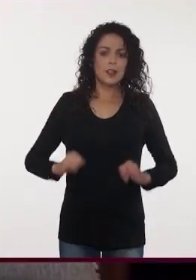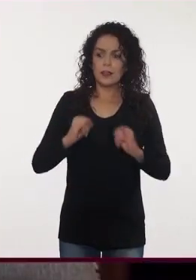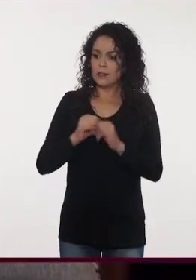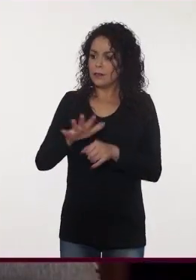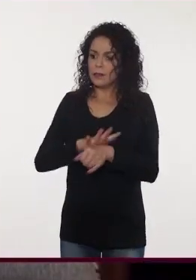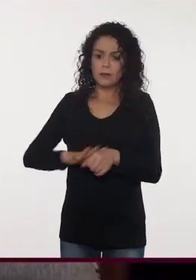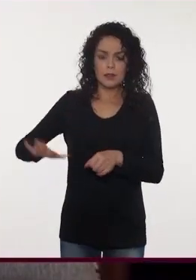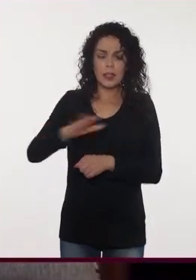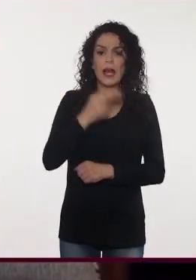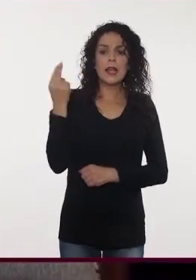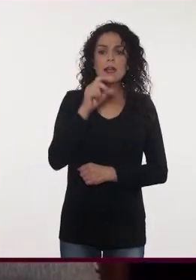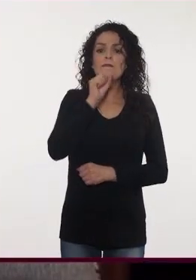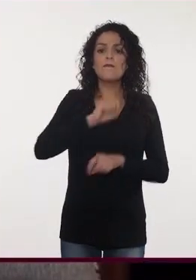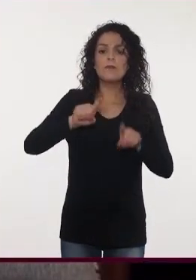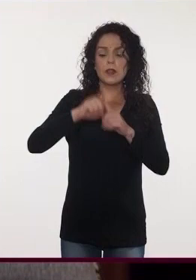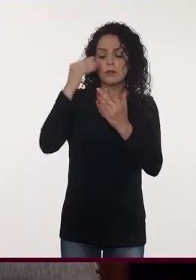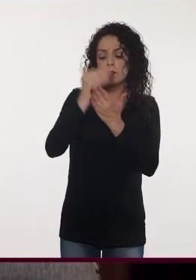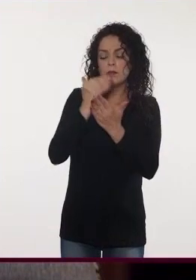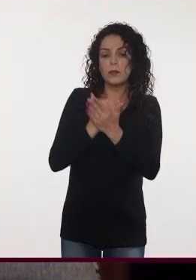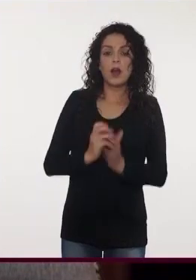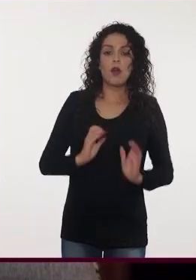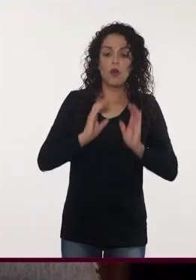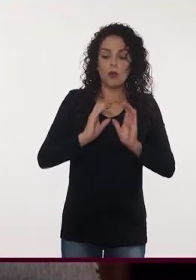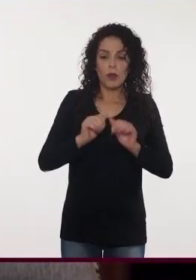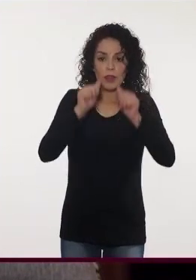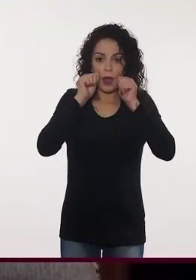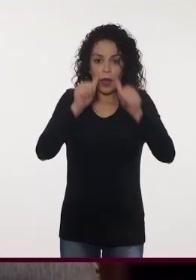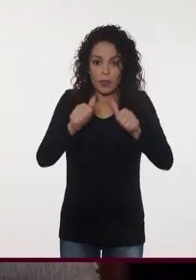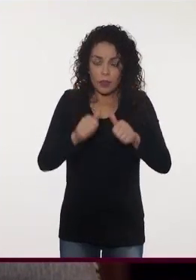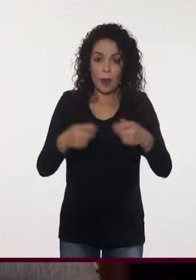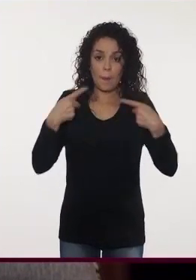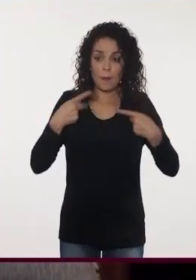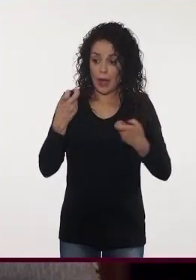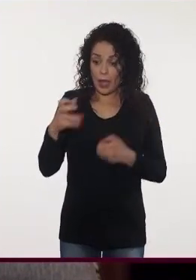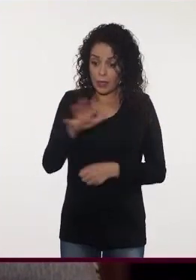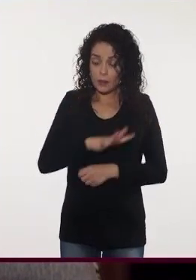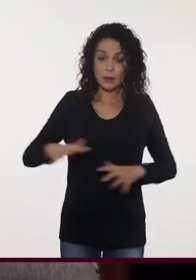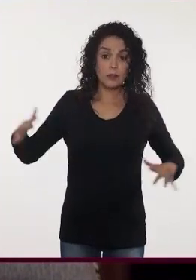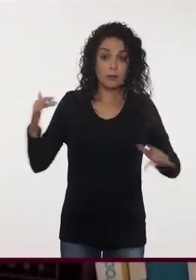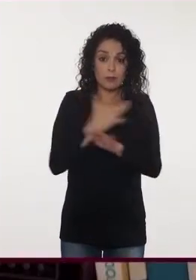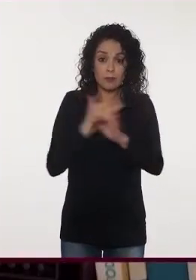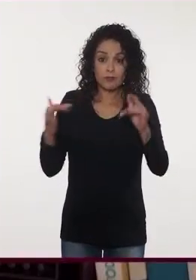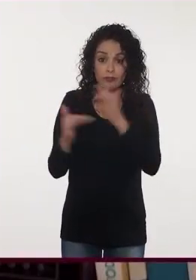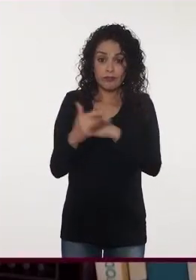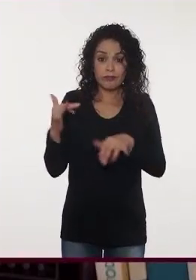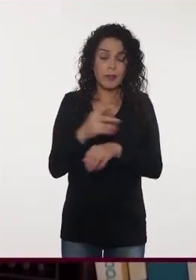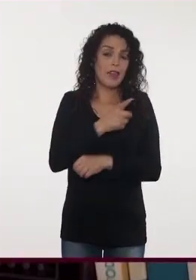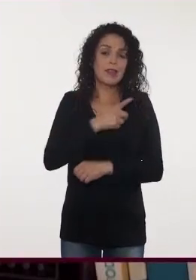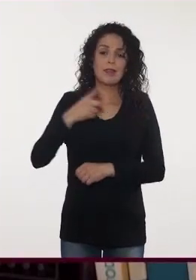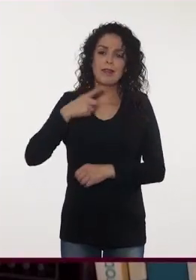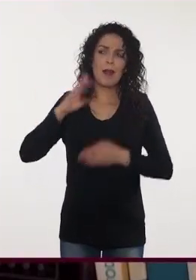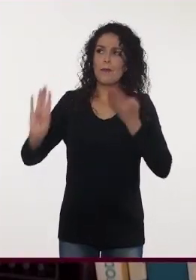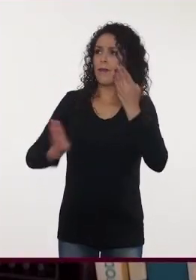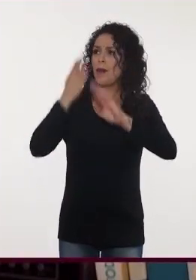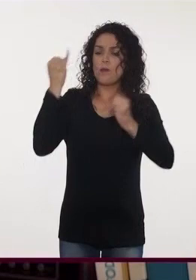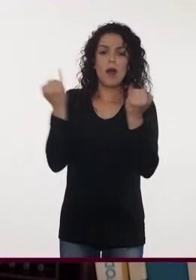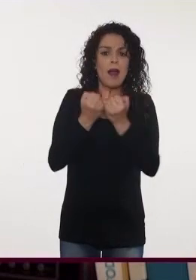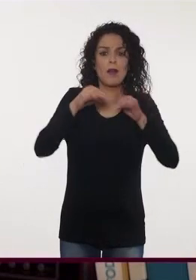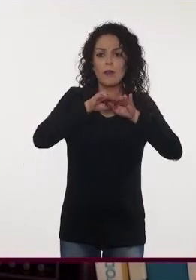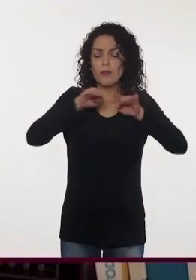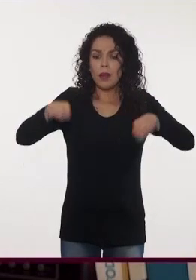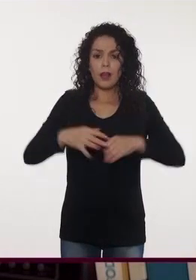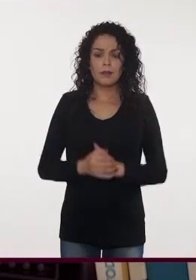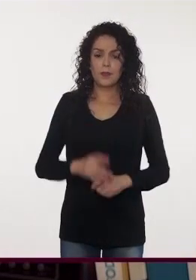siguen los mismos criterios y cuidados. La movilidad de estas personas debe ser universal. El transporte e